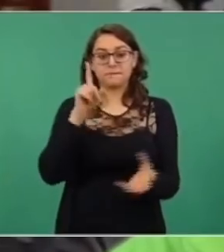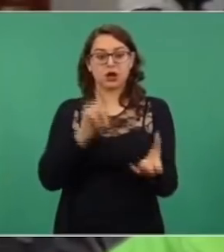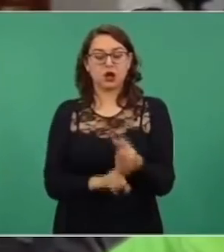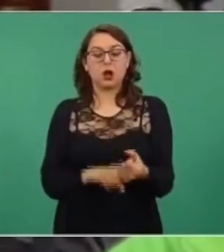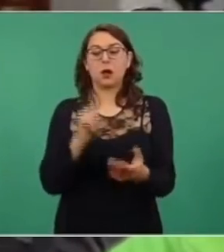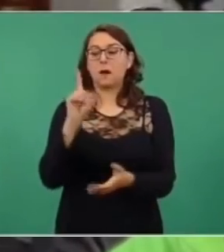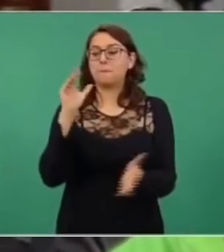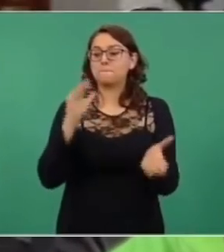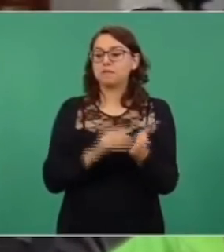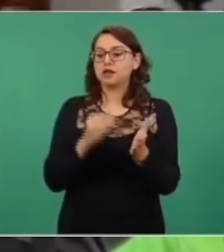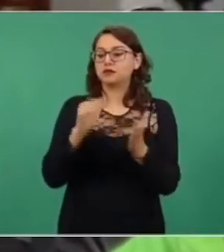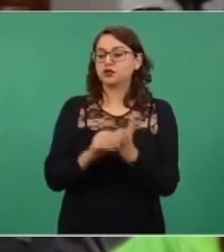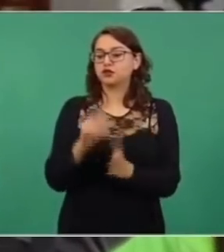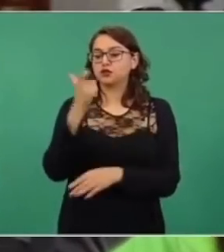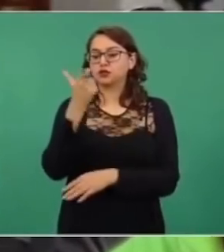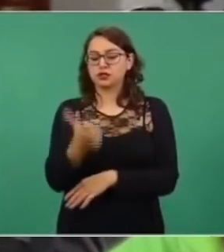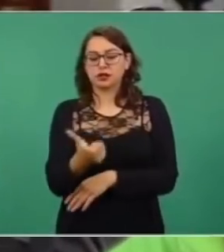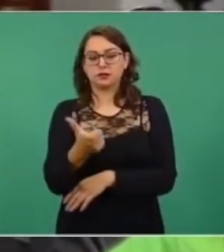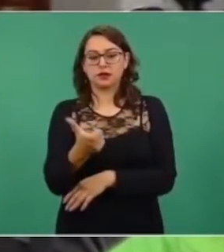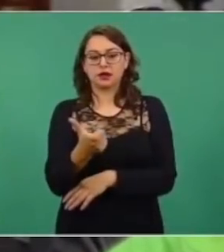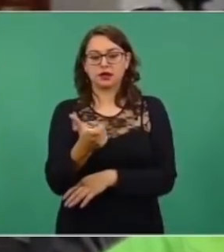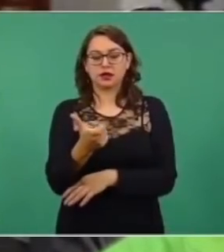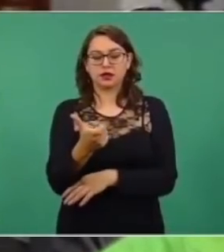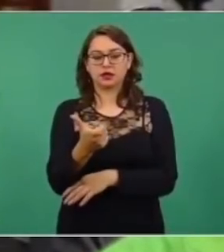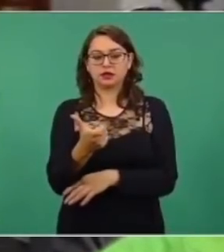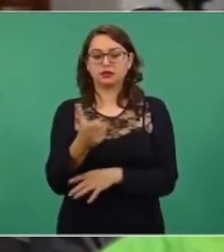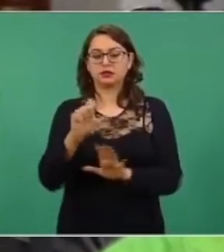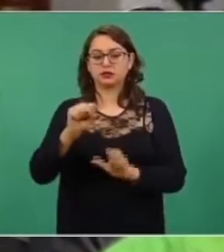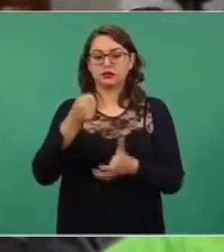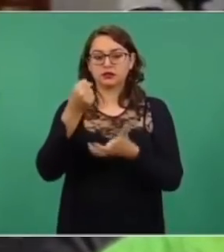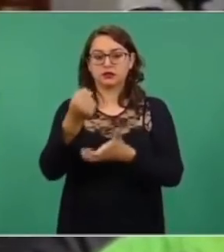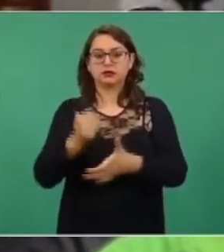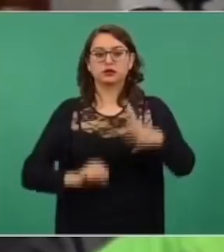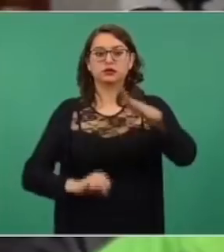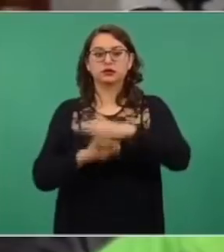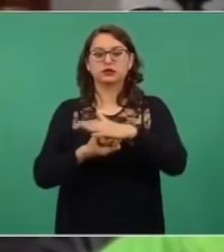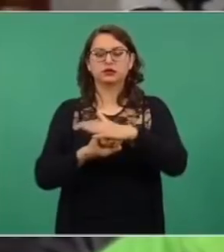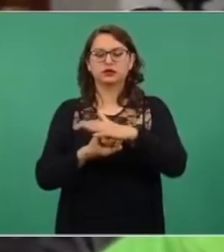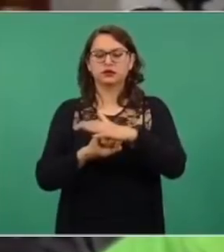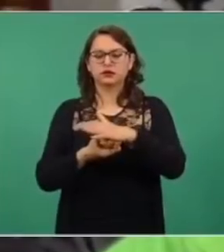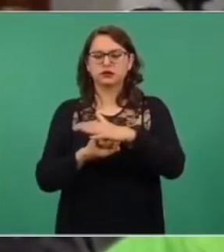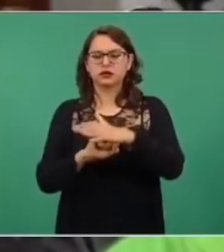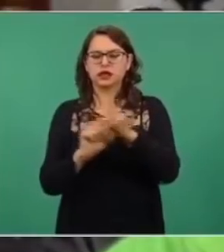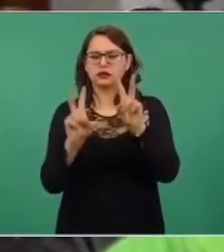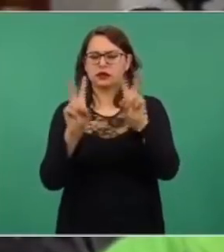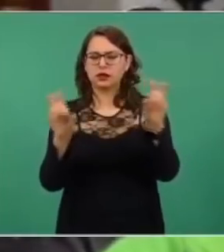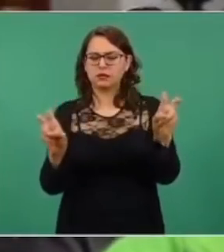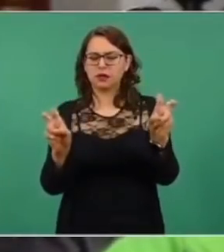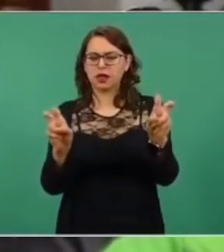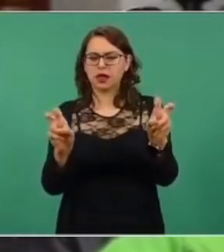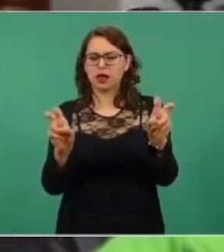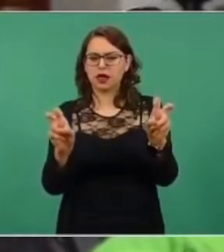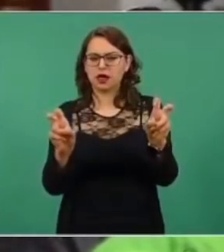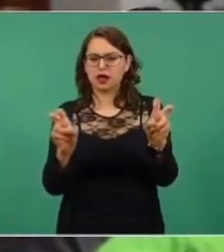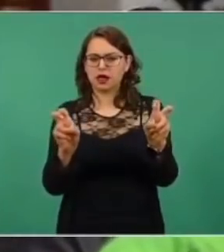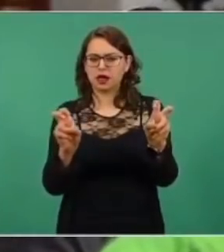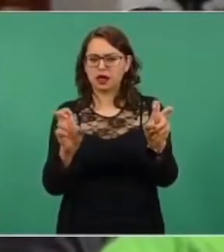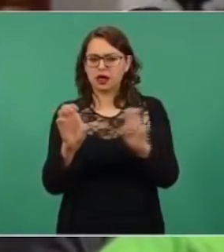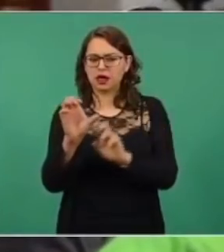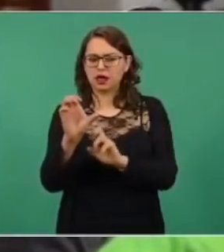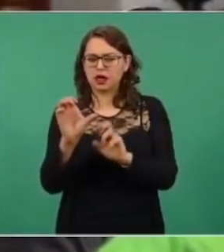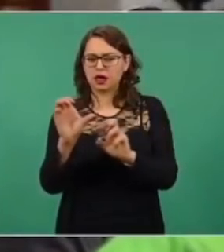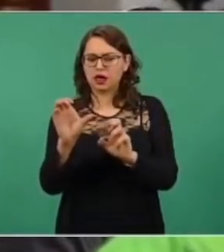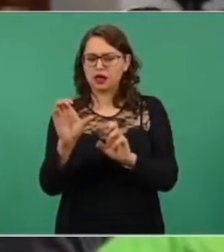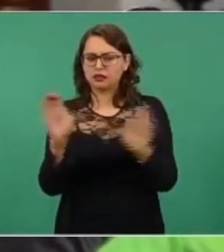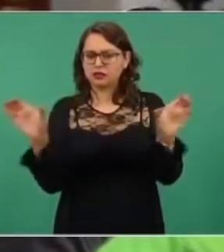1,000 millones de pesos sustentado en un certificado de capital de depósito CKD